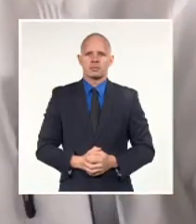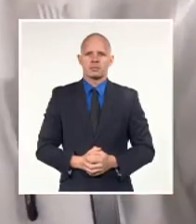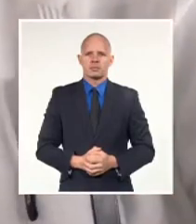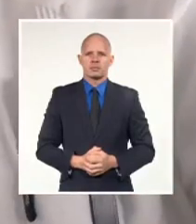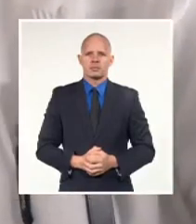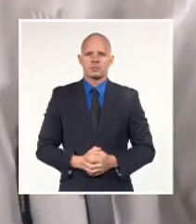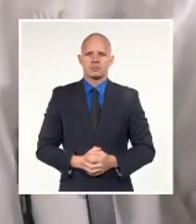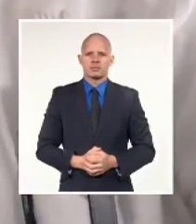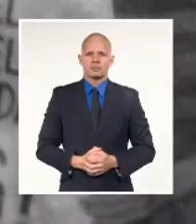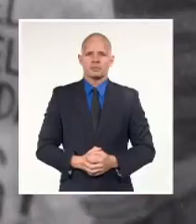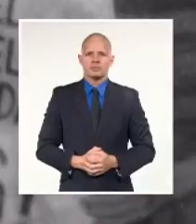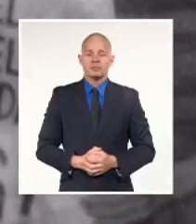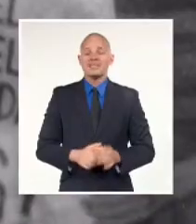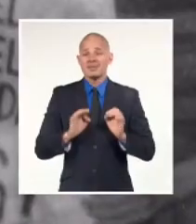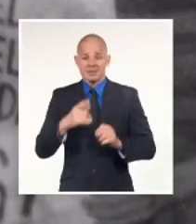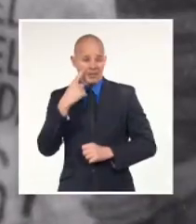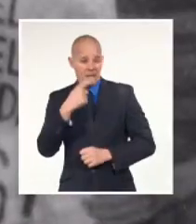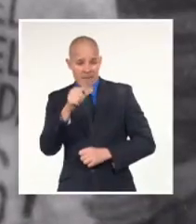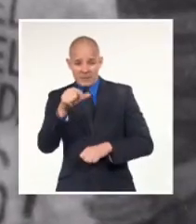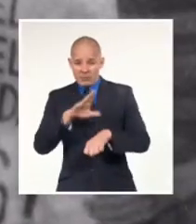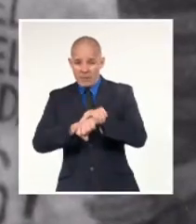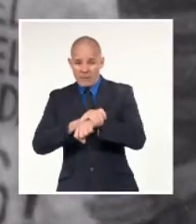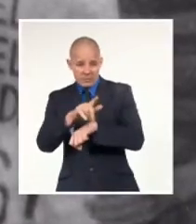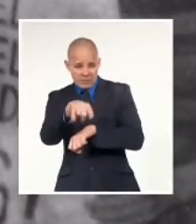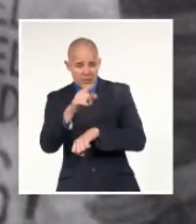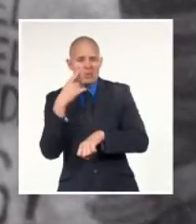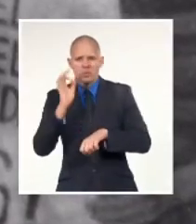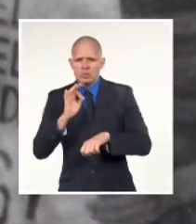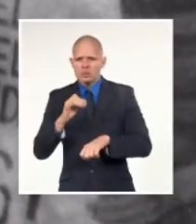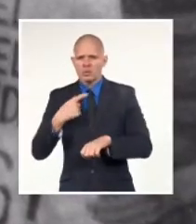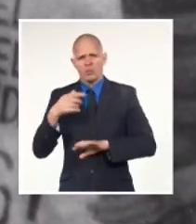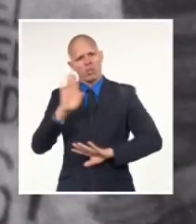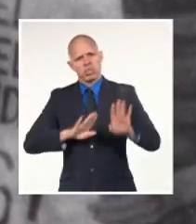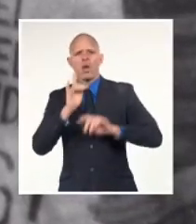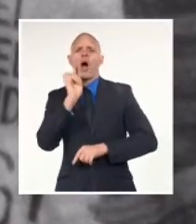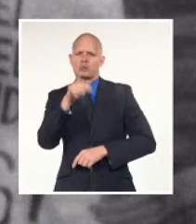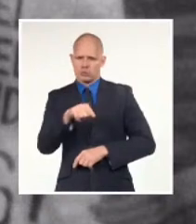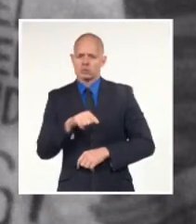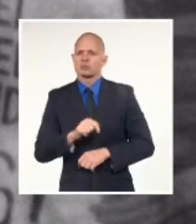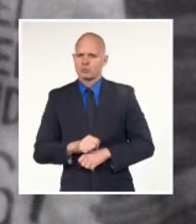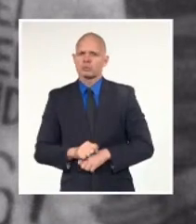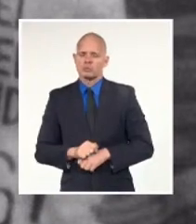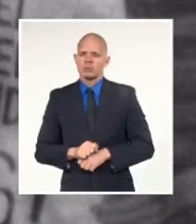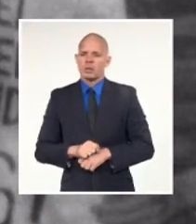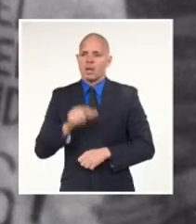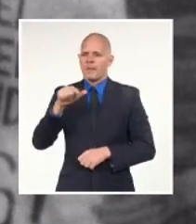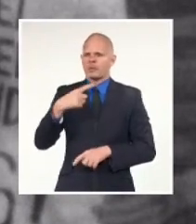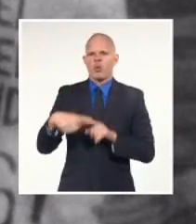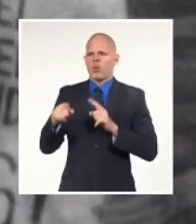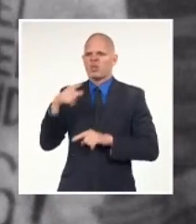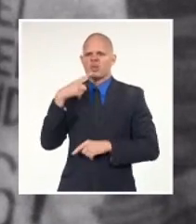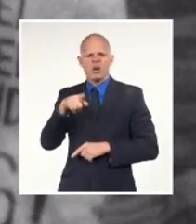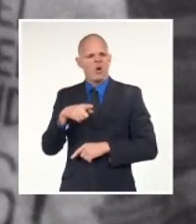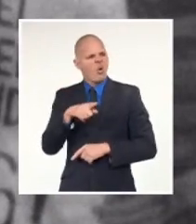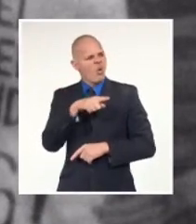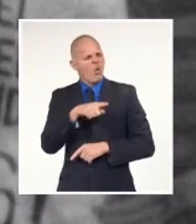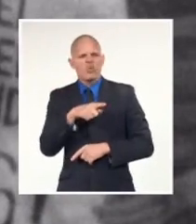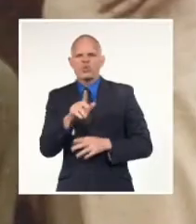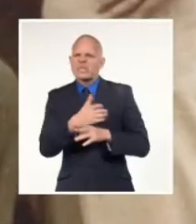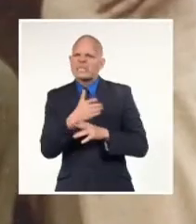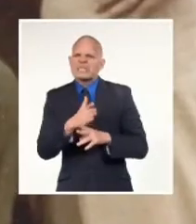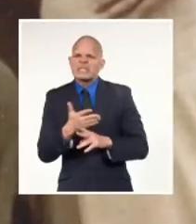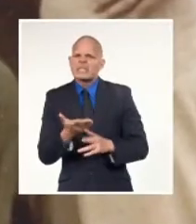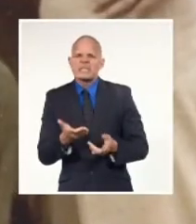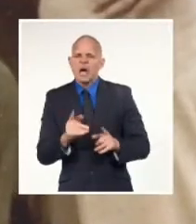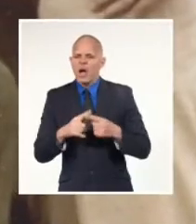Siempre defendí al preso. Había prisioneros que me decían, tú eres diferente a nosotros, tú eres un preso